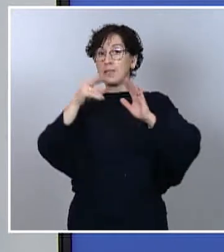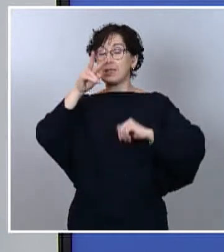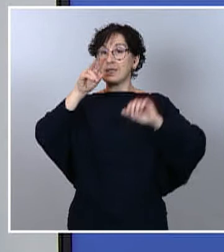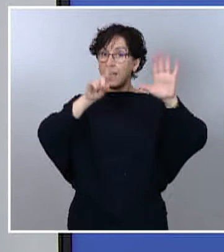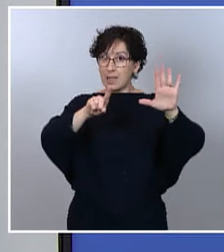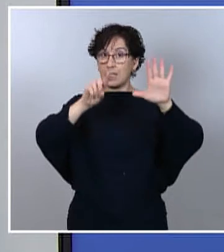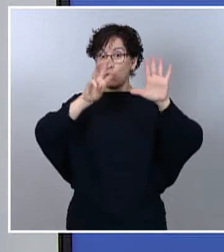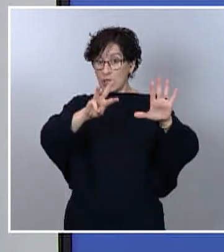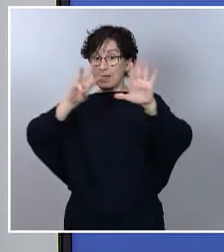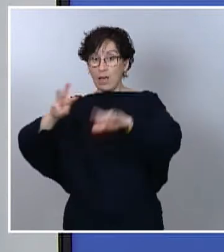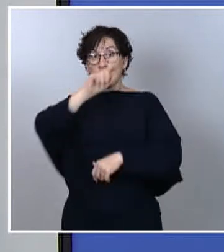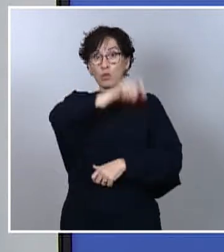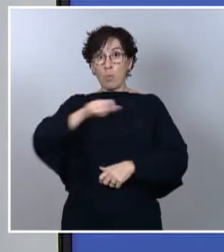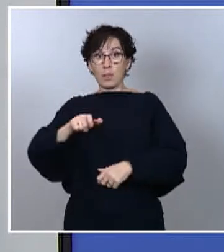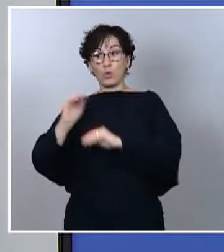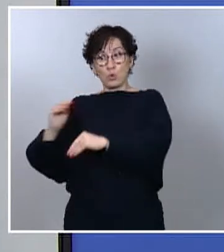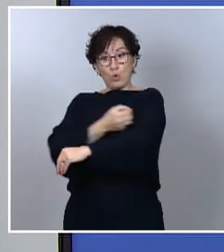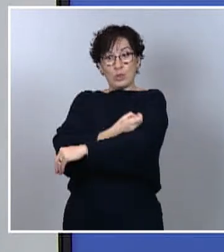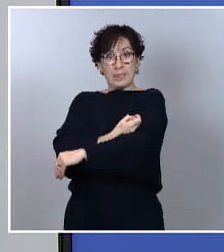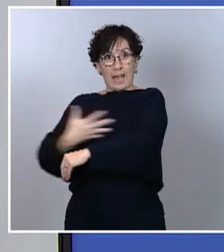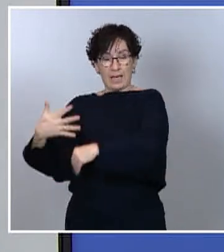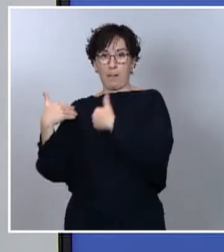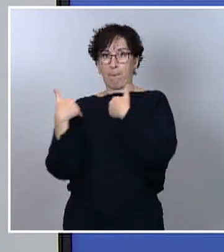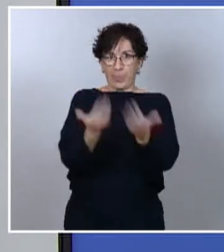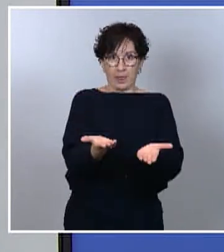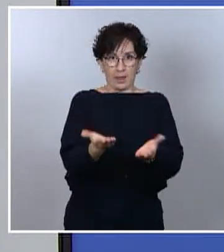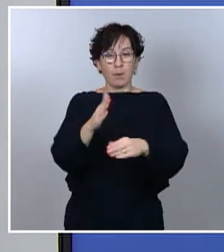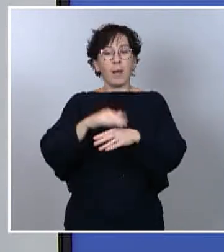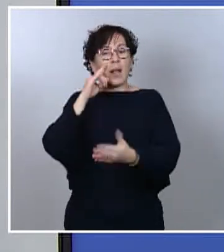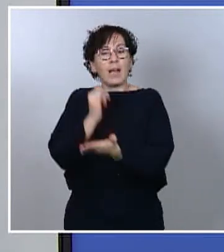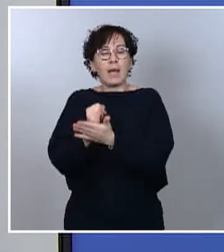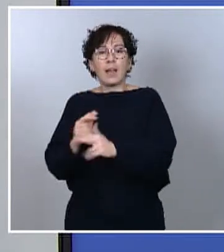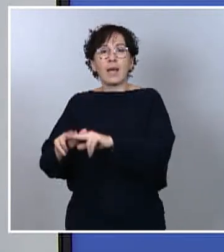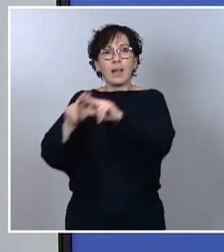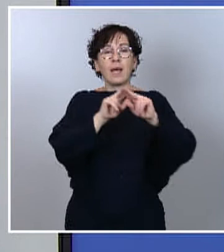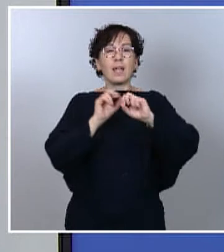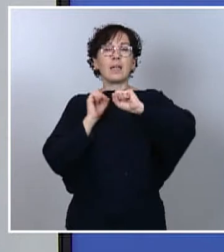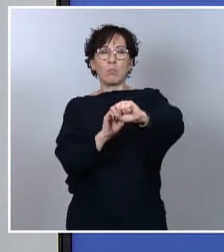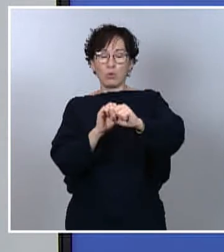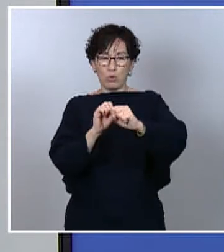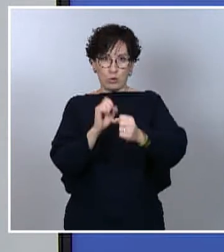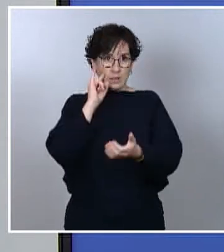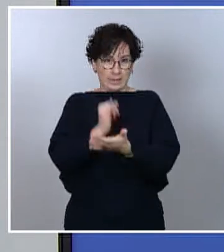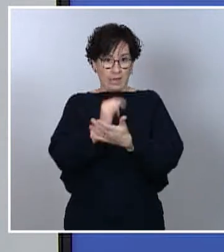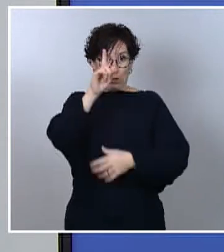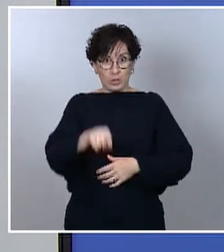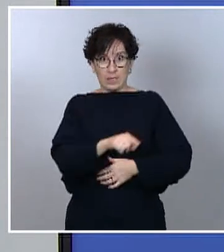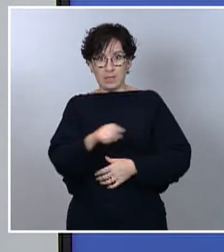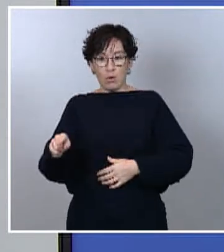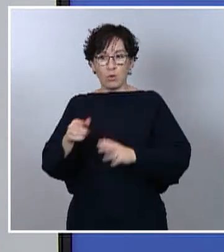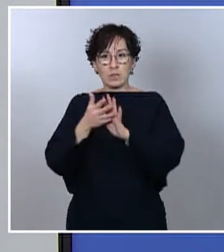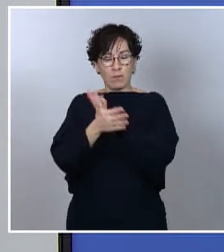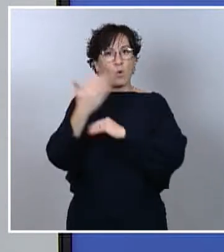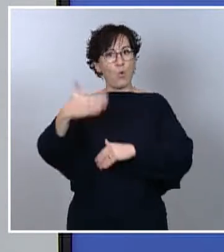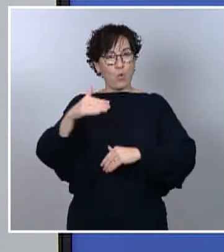donaron muestras de sangre para el inmunoensayo, lo que representa un porcentaje incluso superior de todas